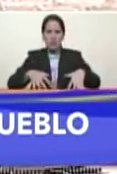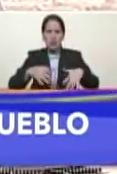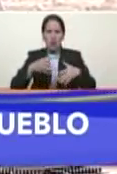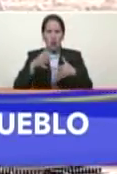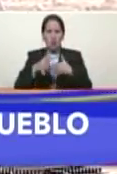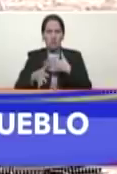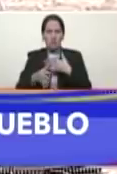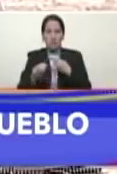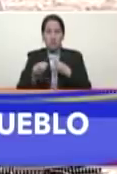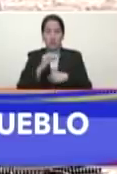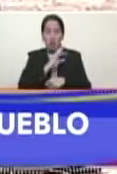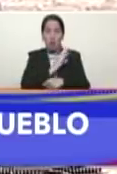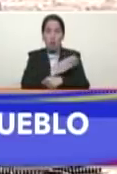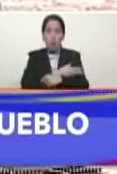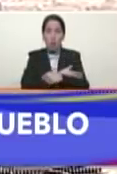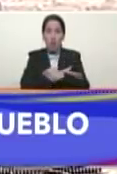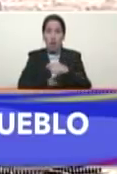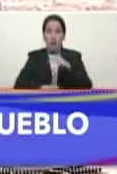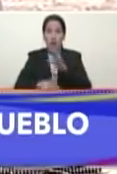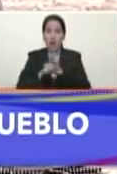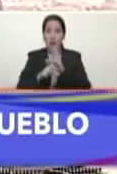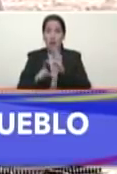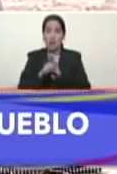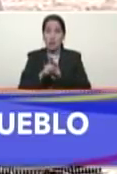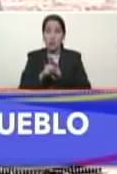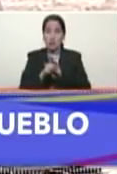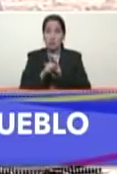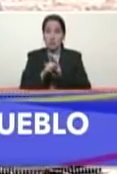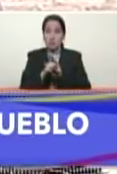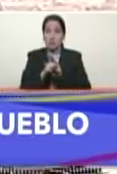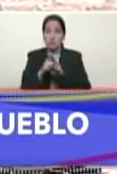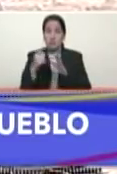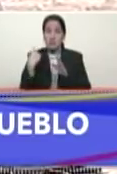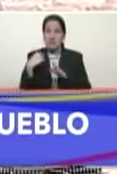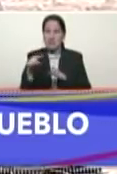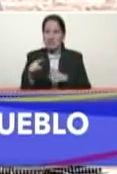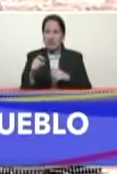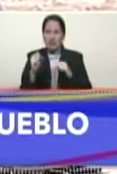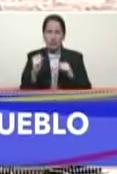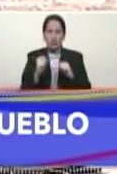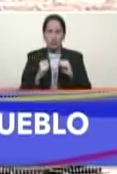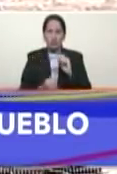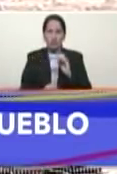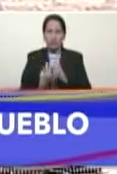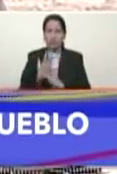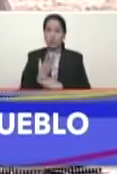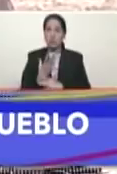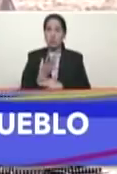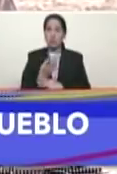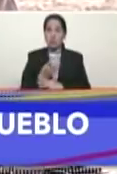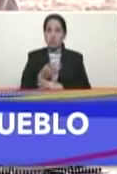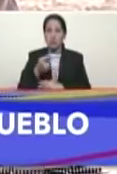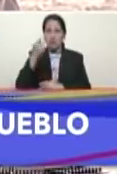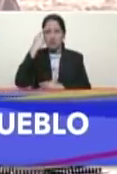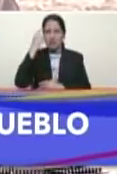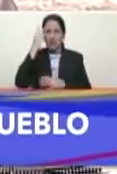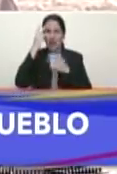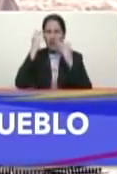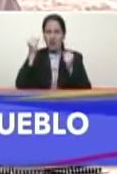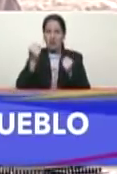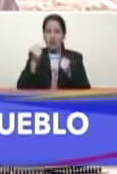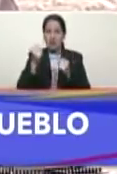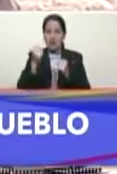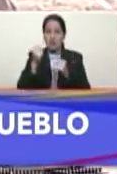poderes legítimos y democráticos, que tienen su fuente de poder en la soberanía popular,